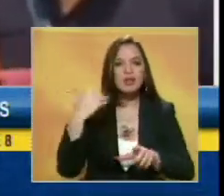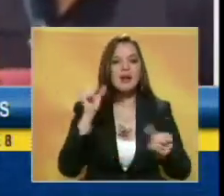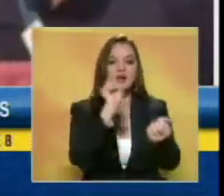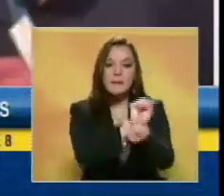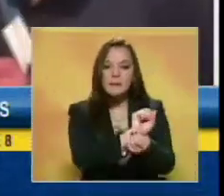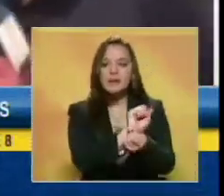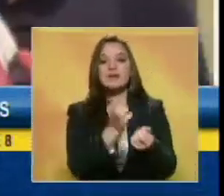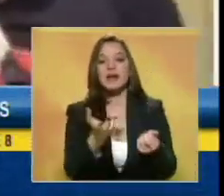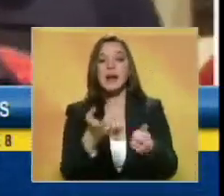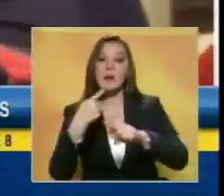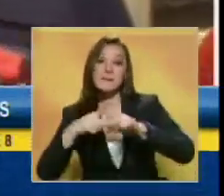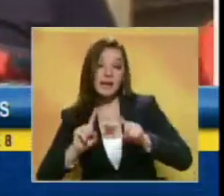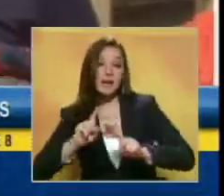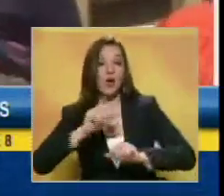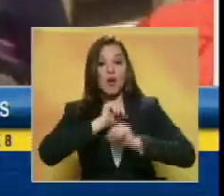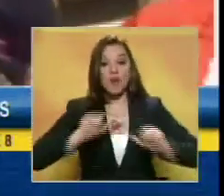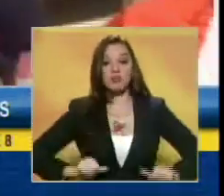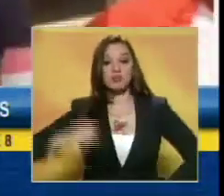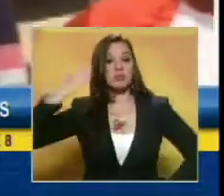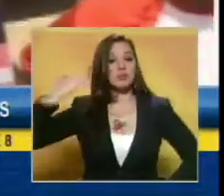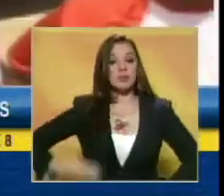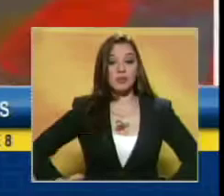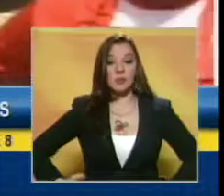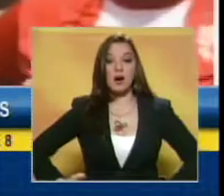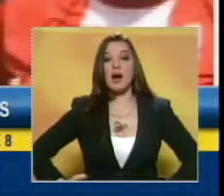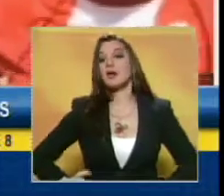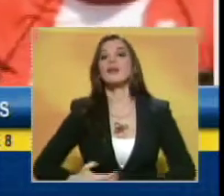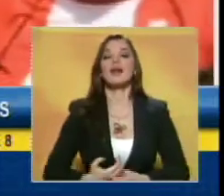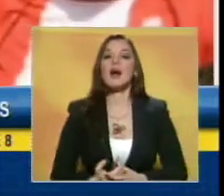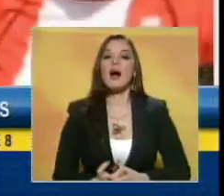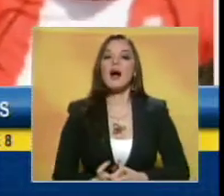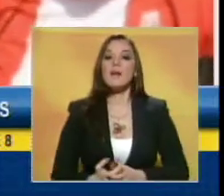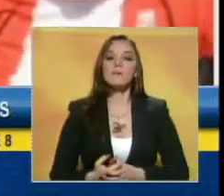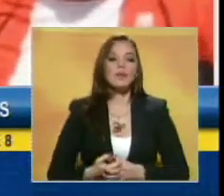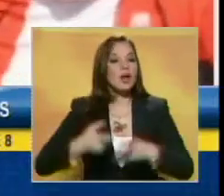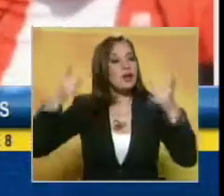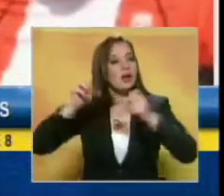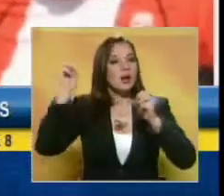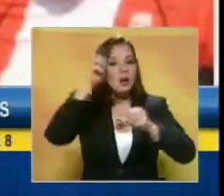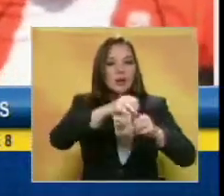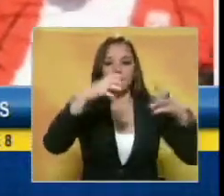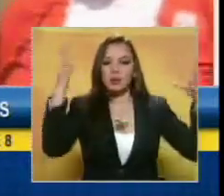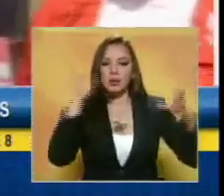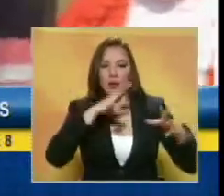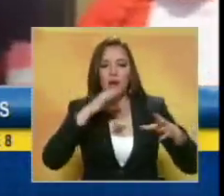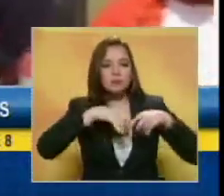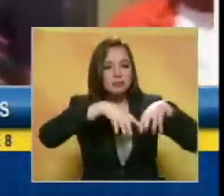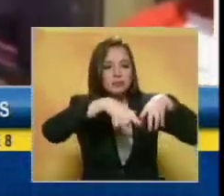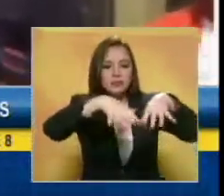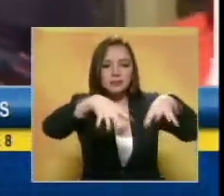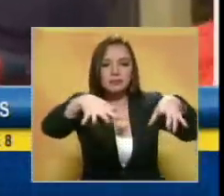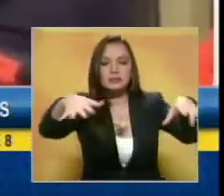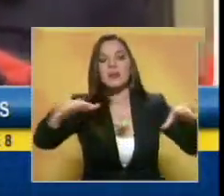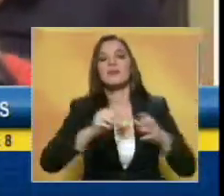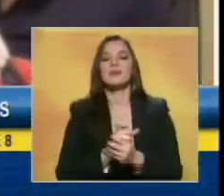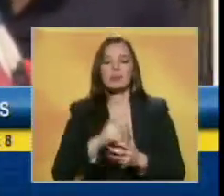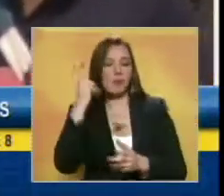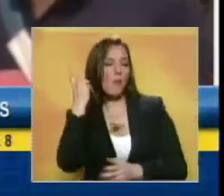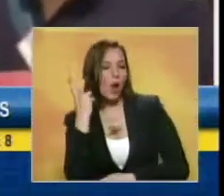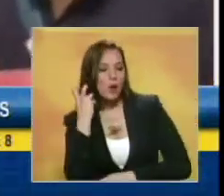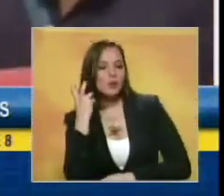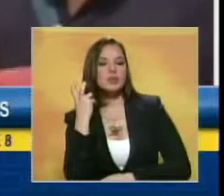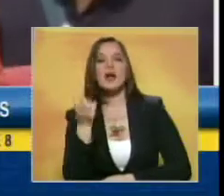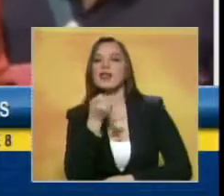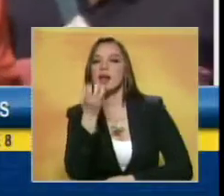embargo, la Guardia Nacional Bolivariana tomó acciones para dispersar la protesta. Vamos a escuchar las declaraciones del presidente